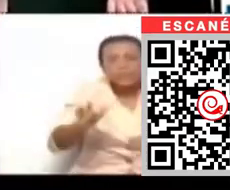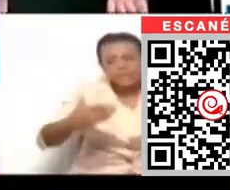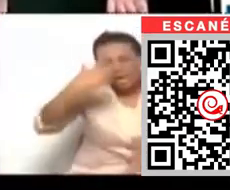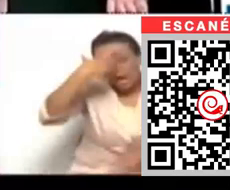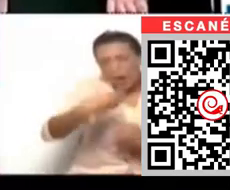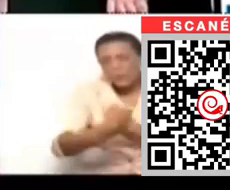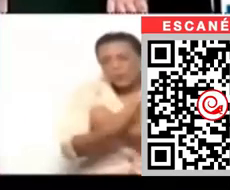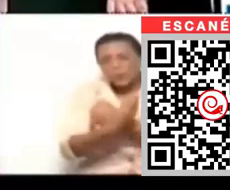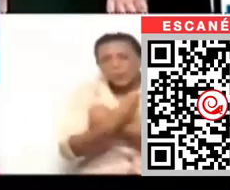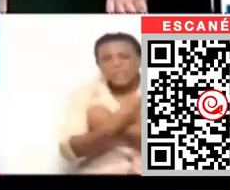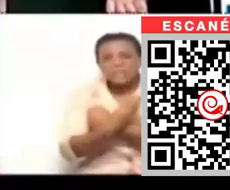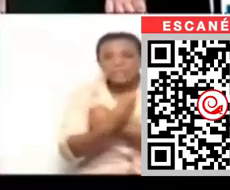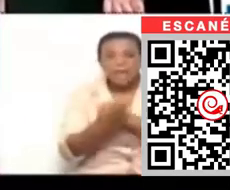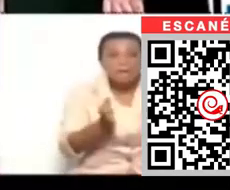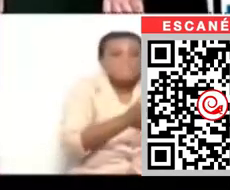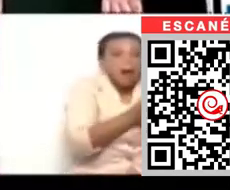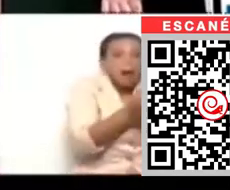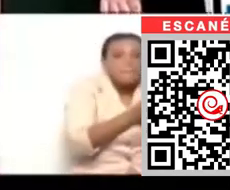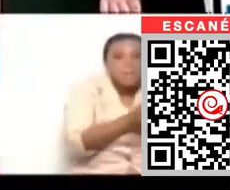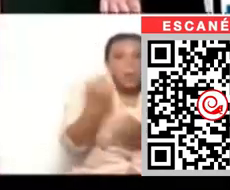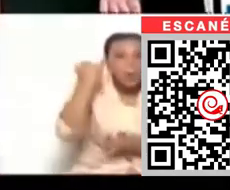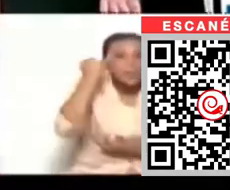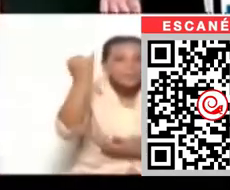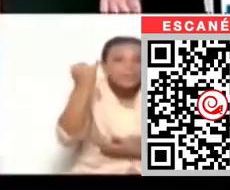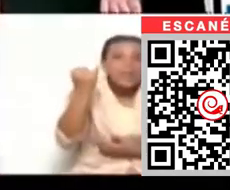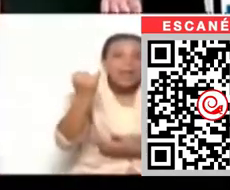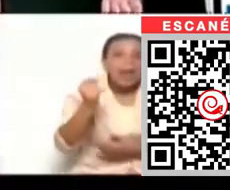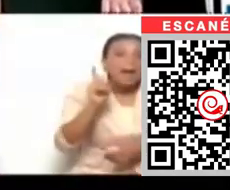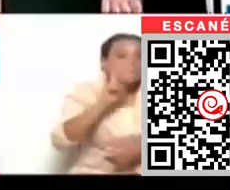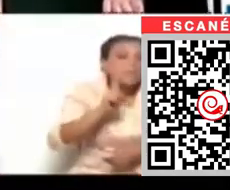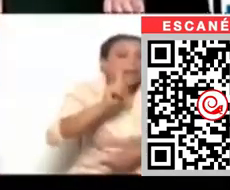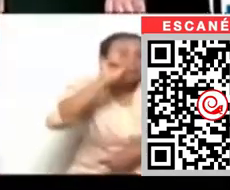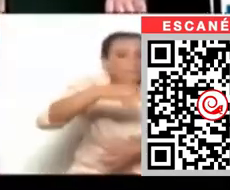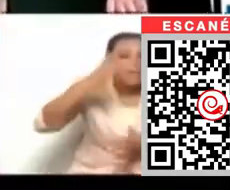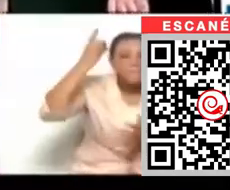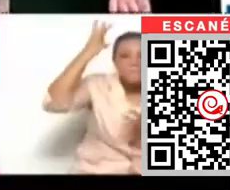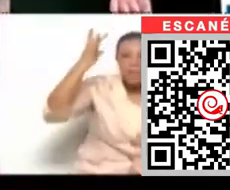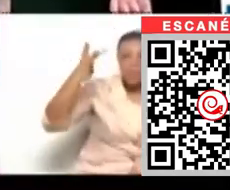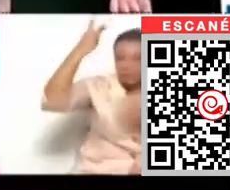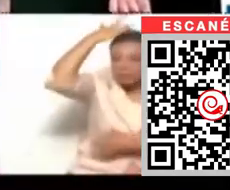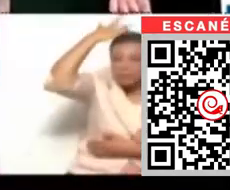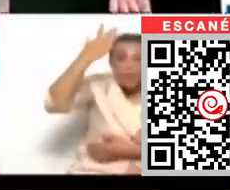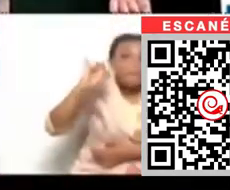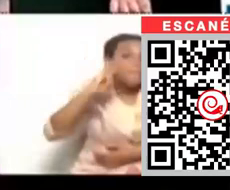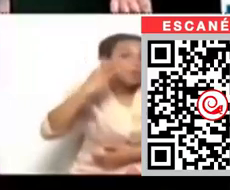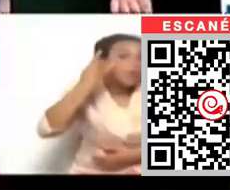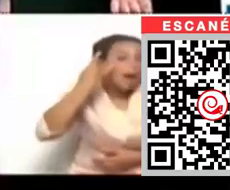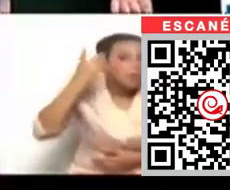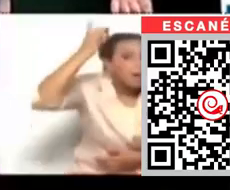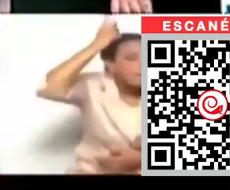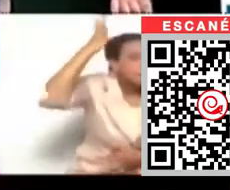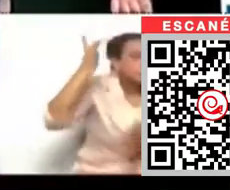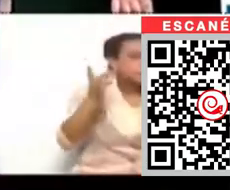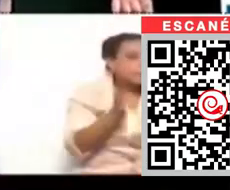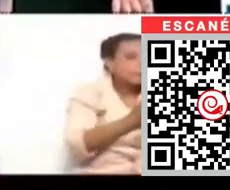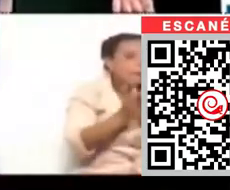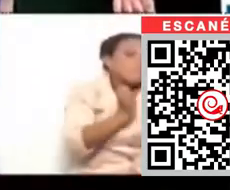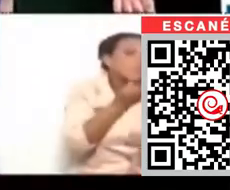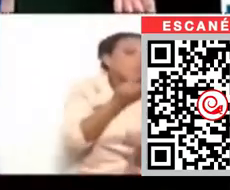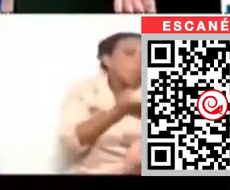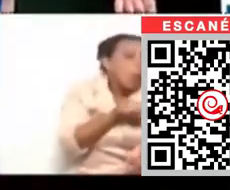Porque ellos preparan el crimen y preparan la mentira y preparan el